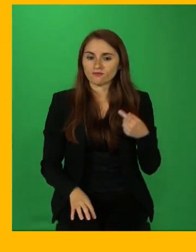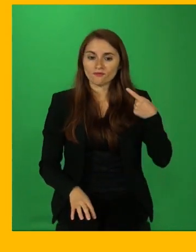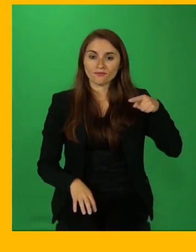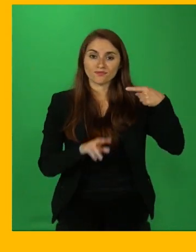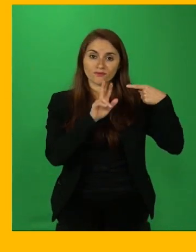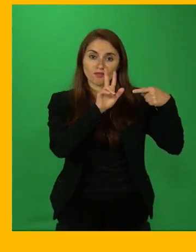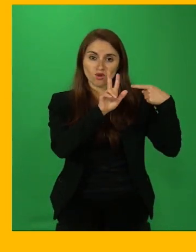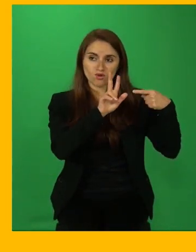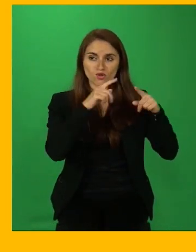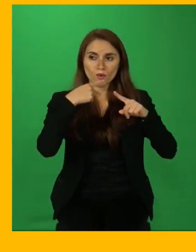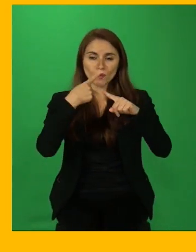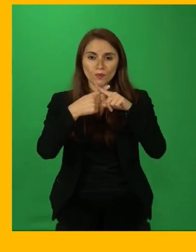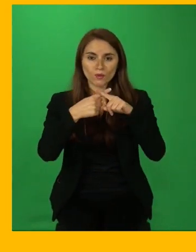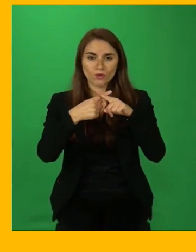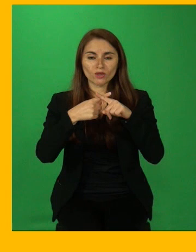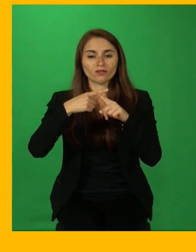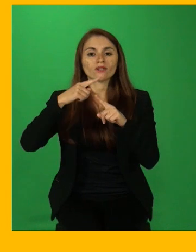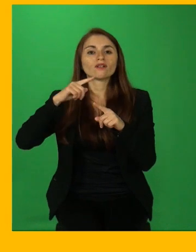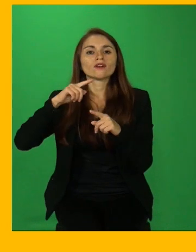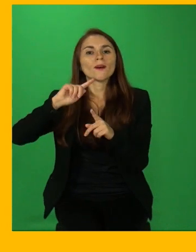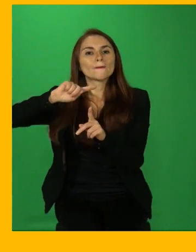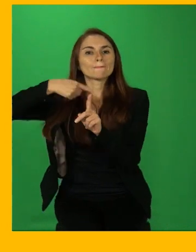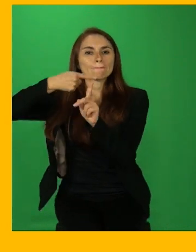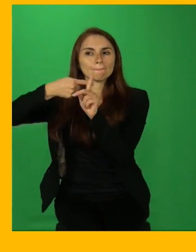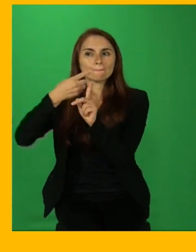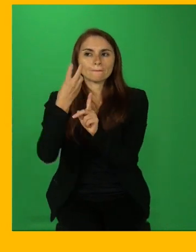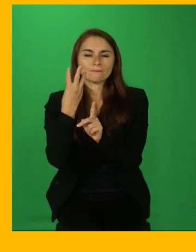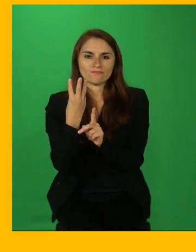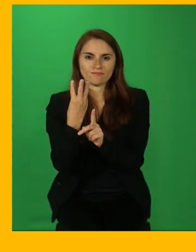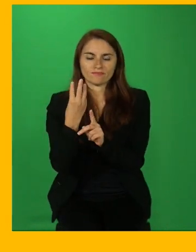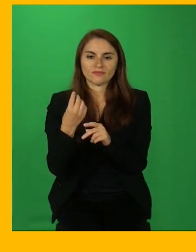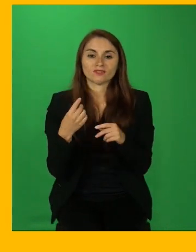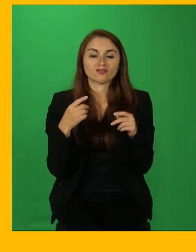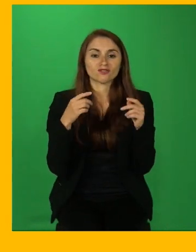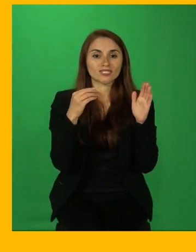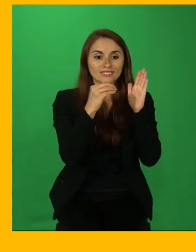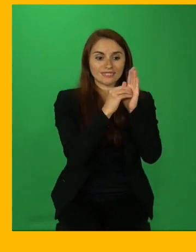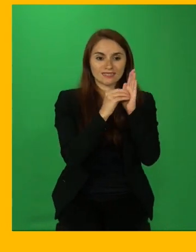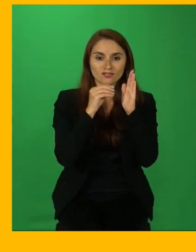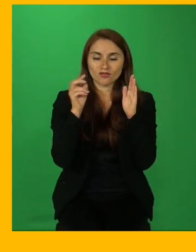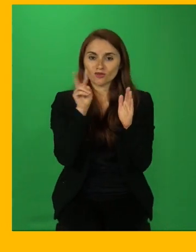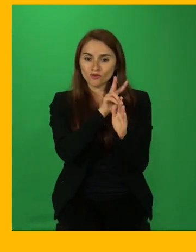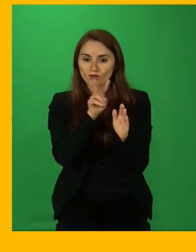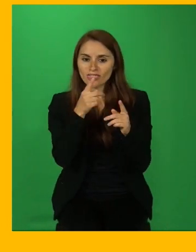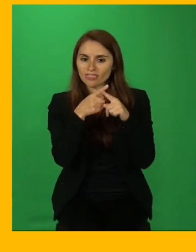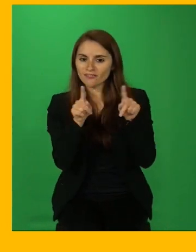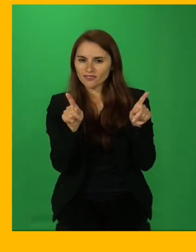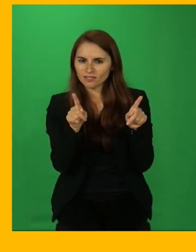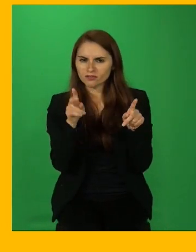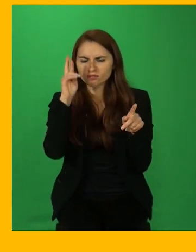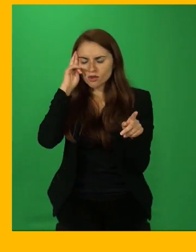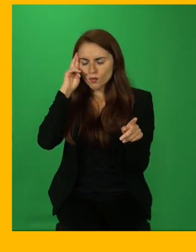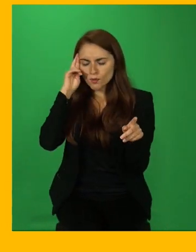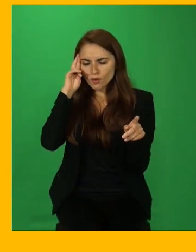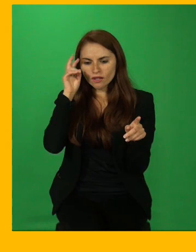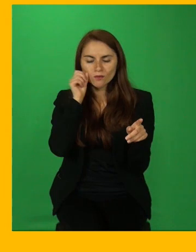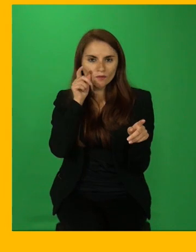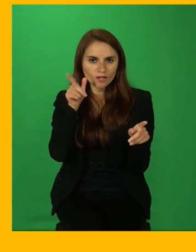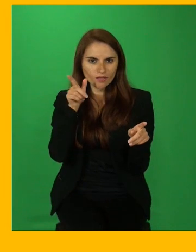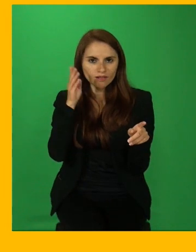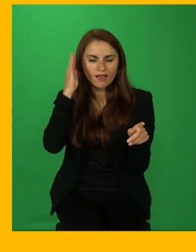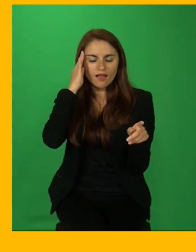negativo por 3 positivos estamos multiplicando números con distintos signos que se tienen que venir a tu mente entonces